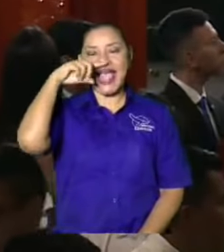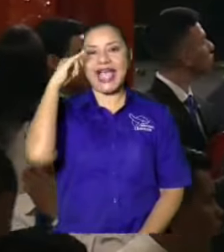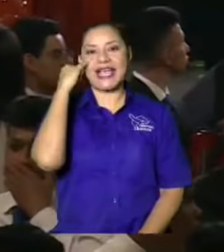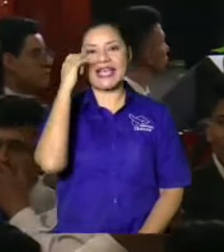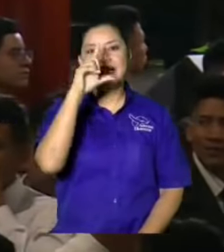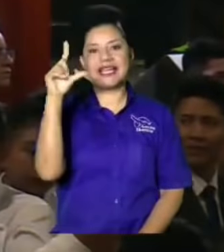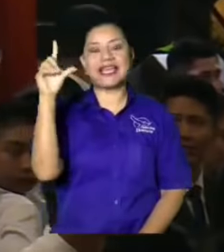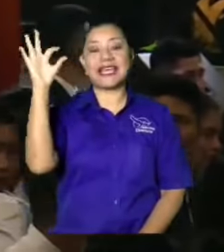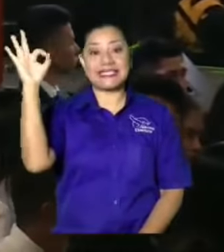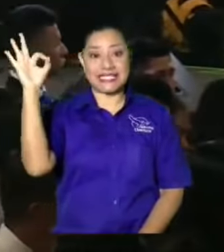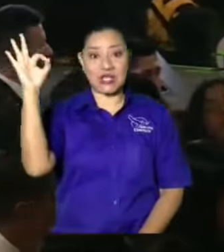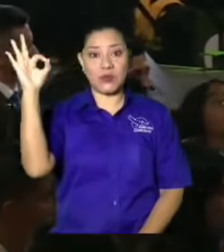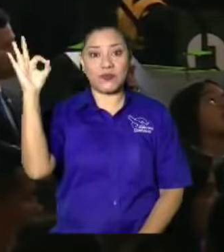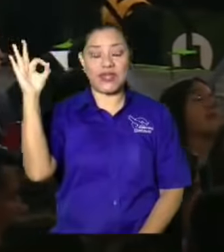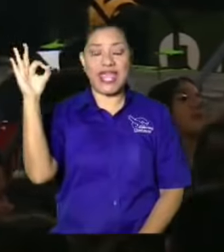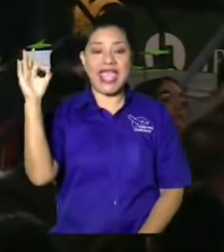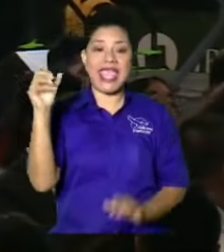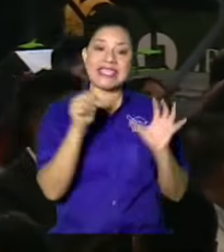Gloria a Dios.